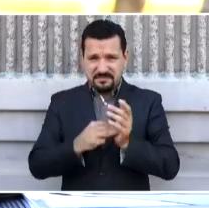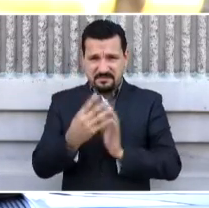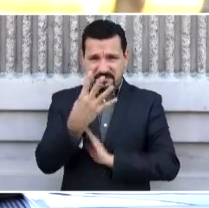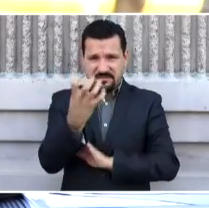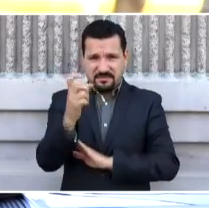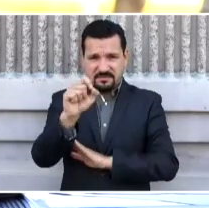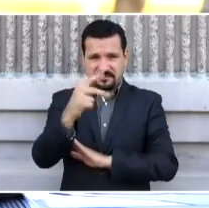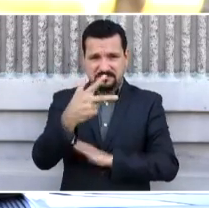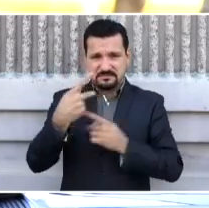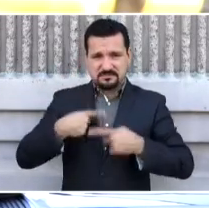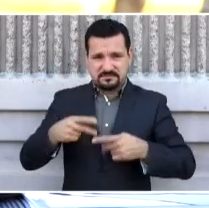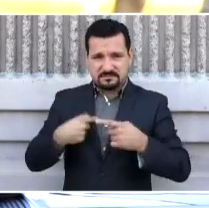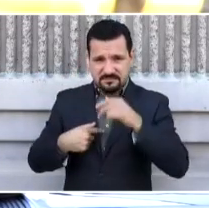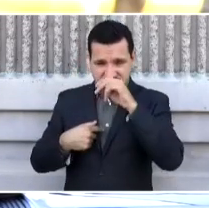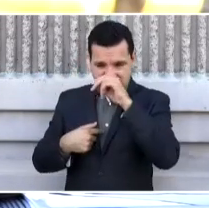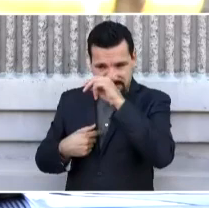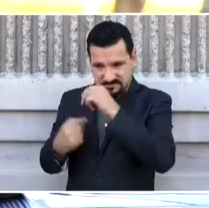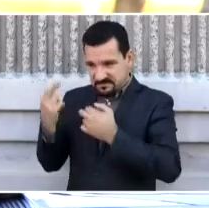233.428 personas.